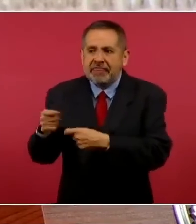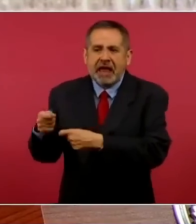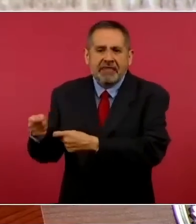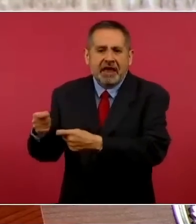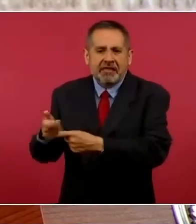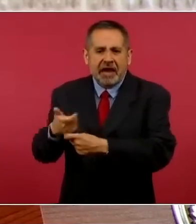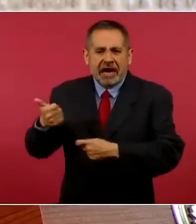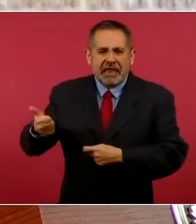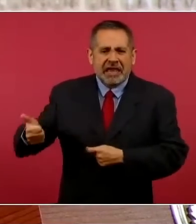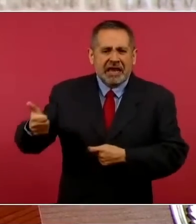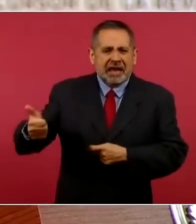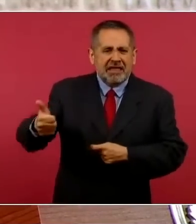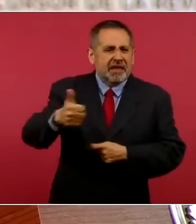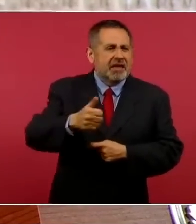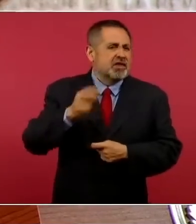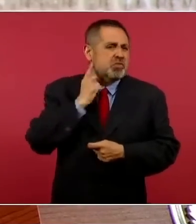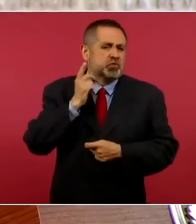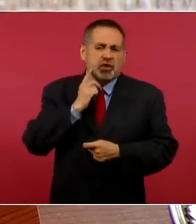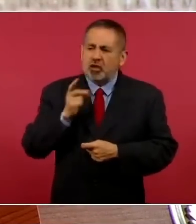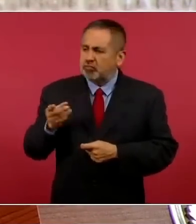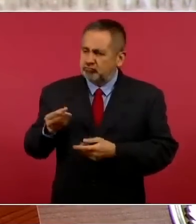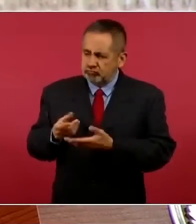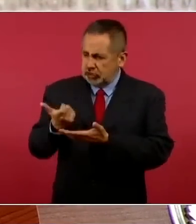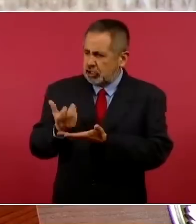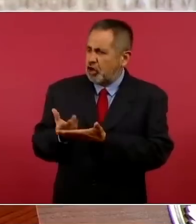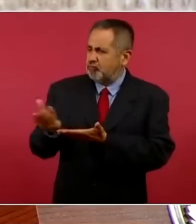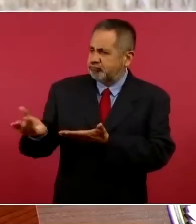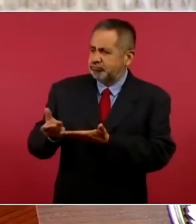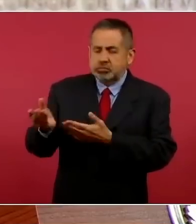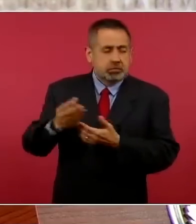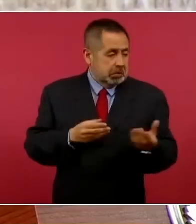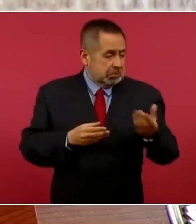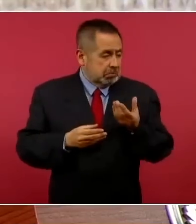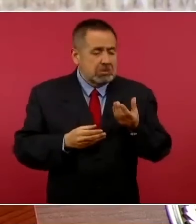a cada diputado. Está aprobado.